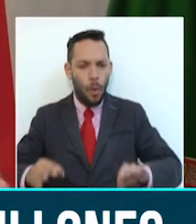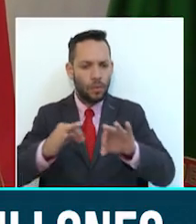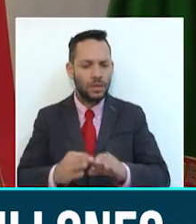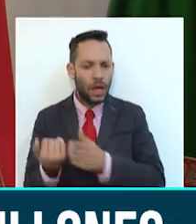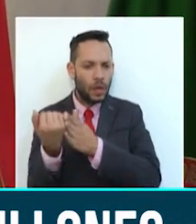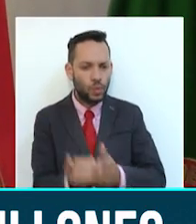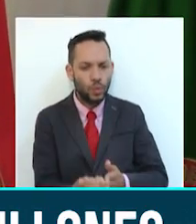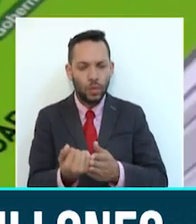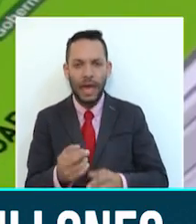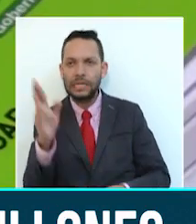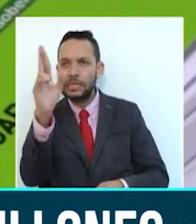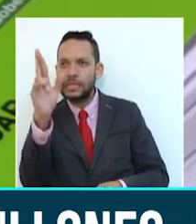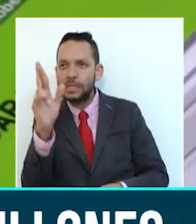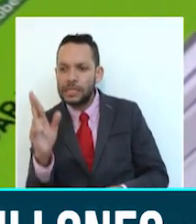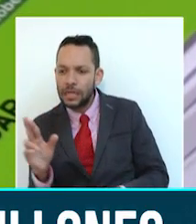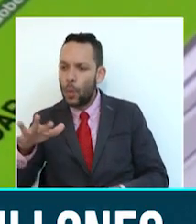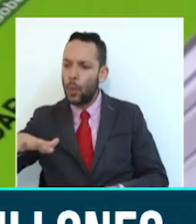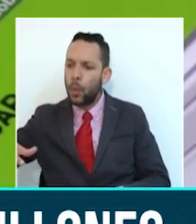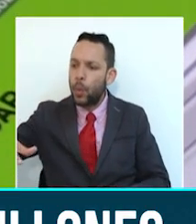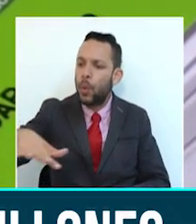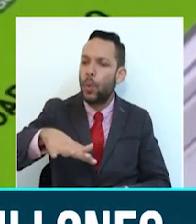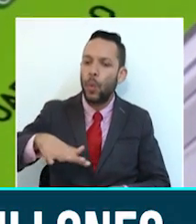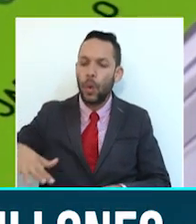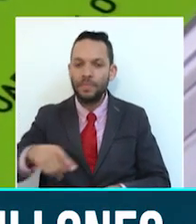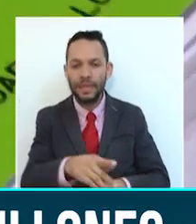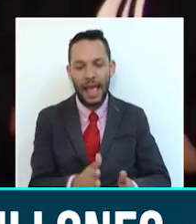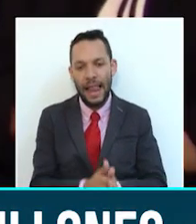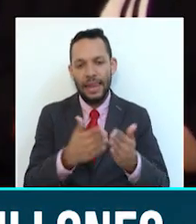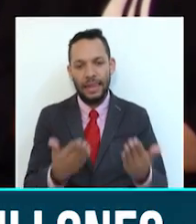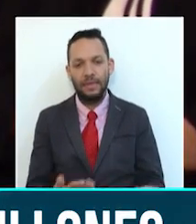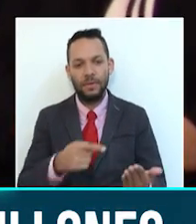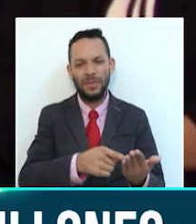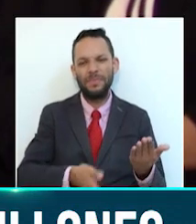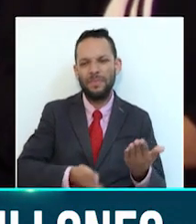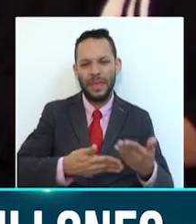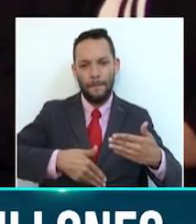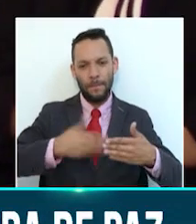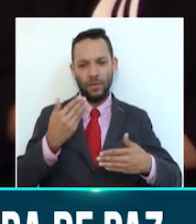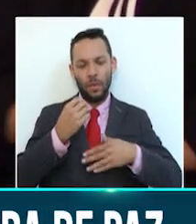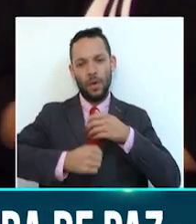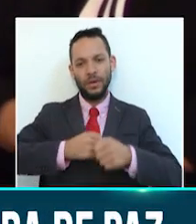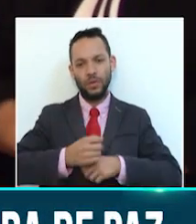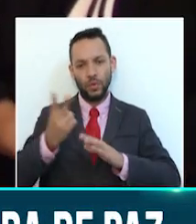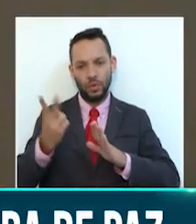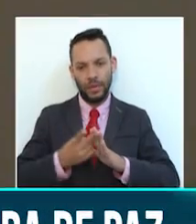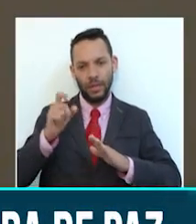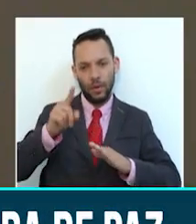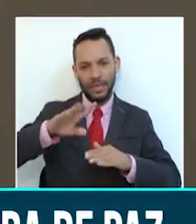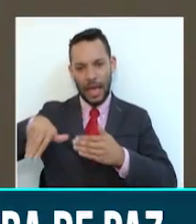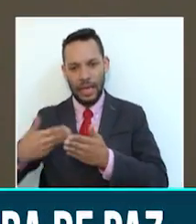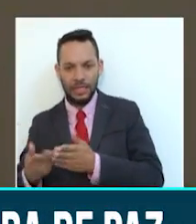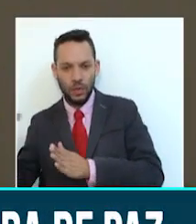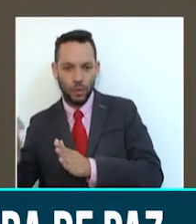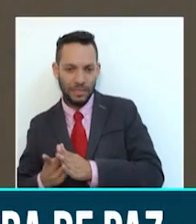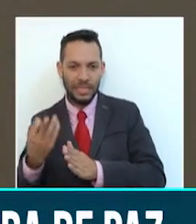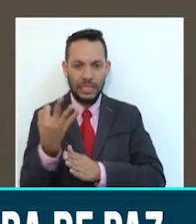estudiantes del territorio risaraldense. Esta obra literaria inició su proceso de investigación en el año 2011 y terminó en el año 2013. De